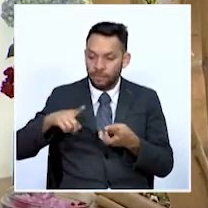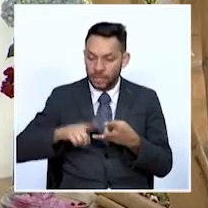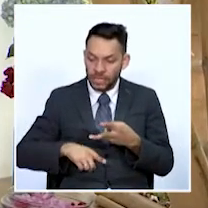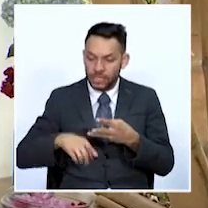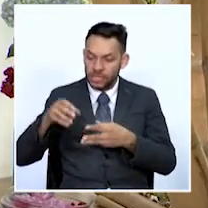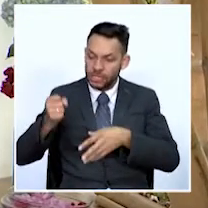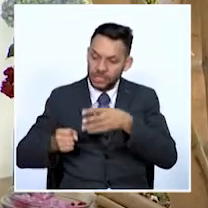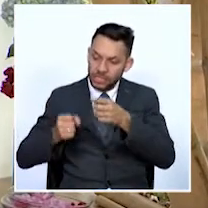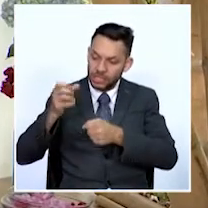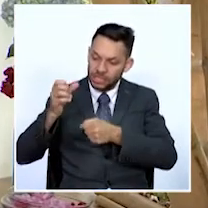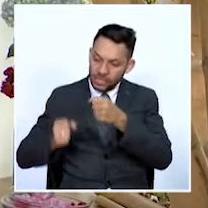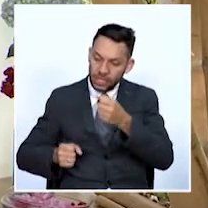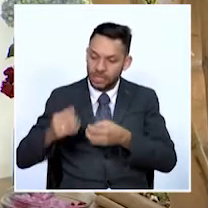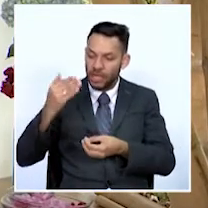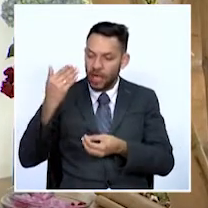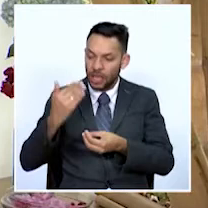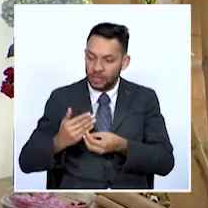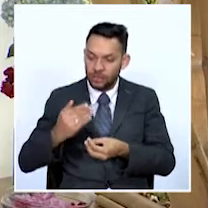la apiterapia.